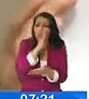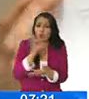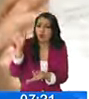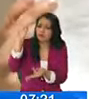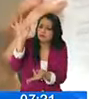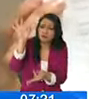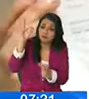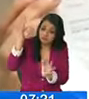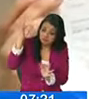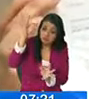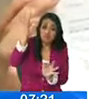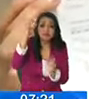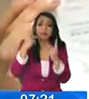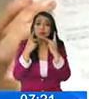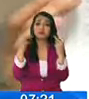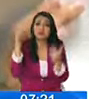estratégica.